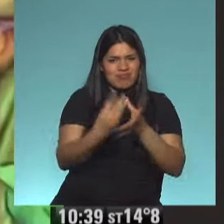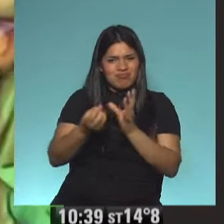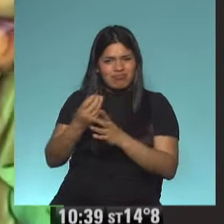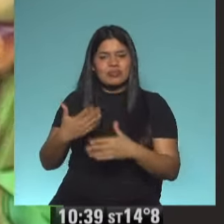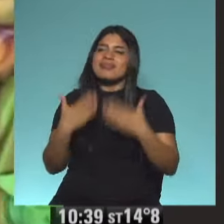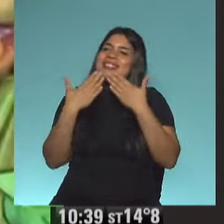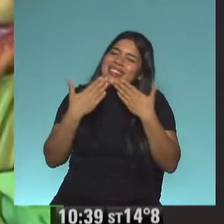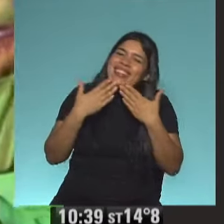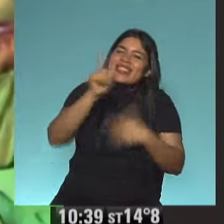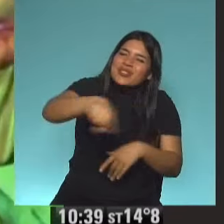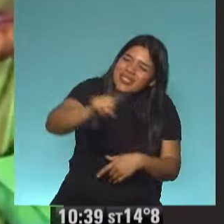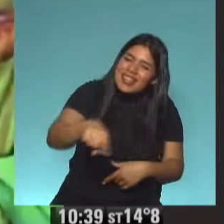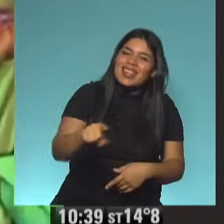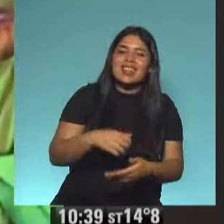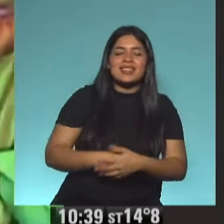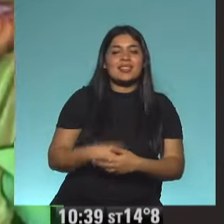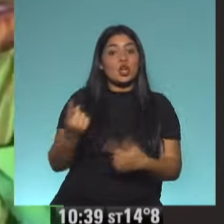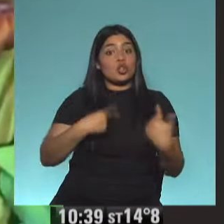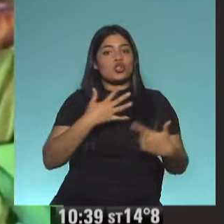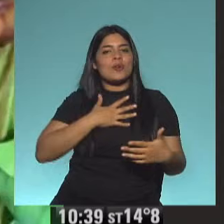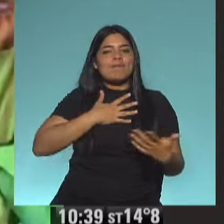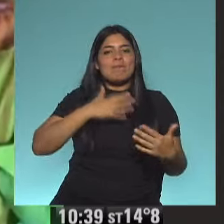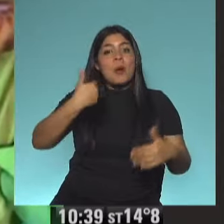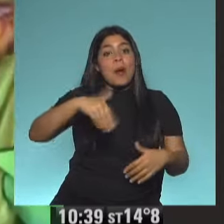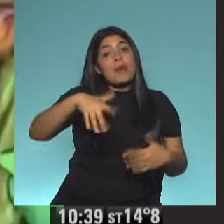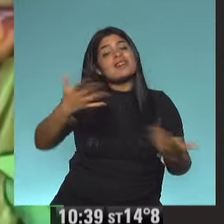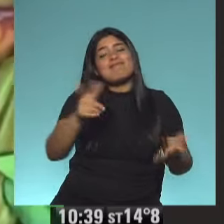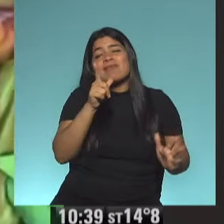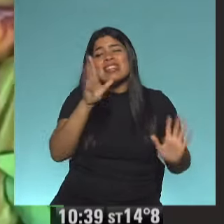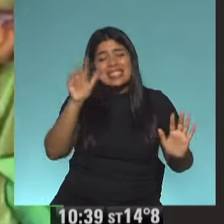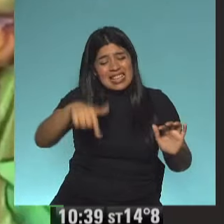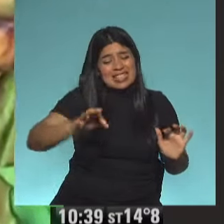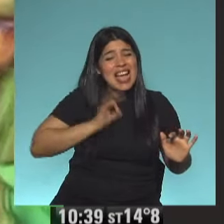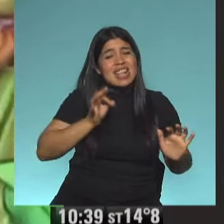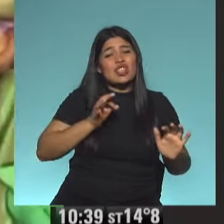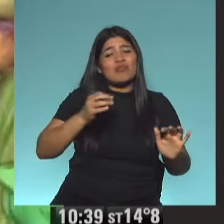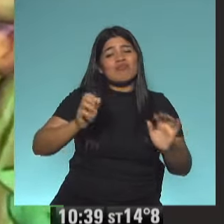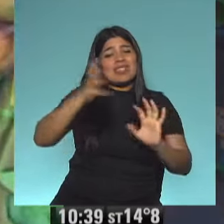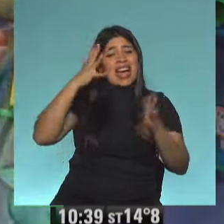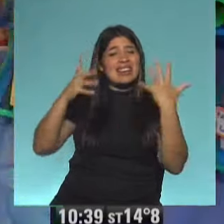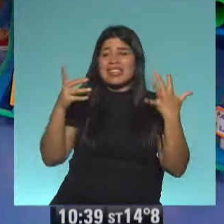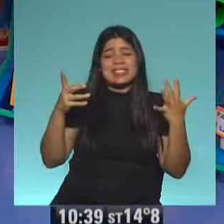Muchísimas gracias a ustedes. Creemos que no vamos a tener carnaval este año, pero